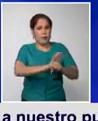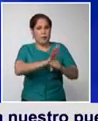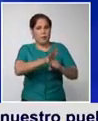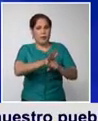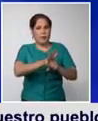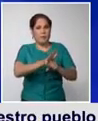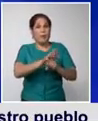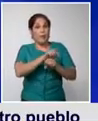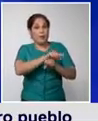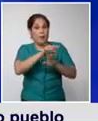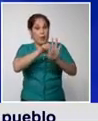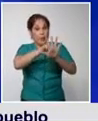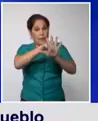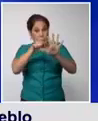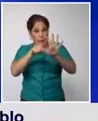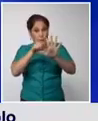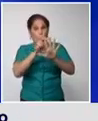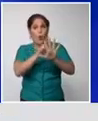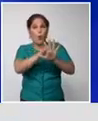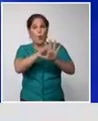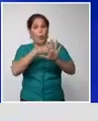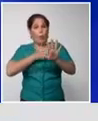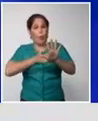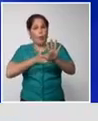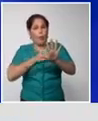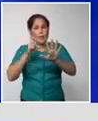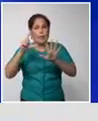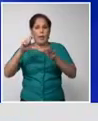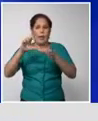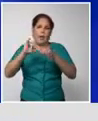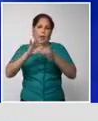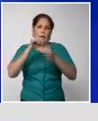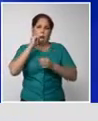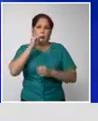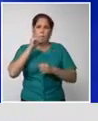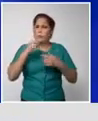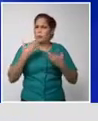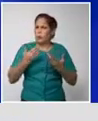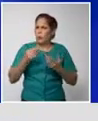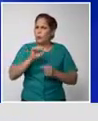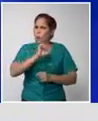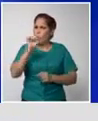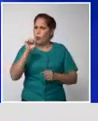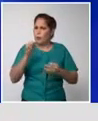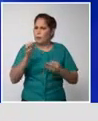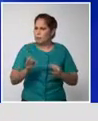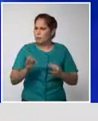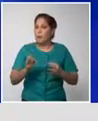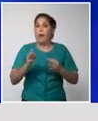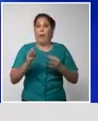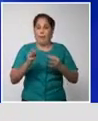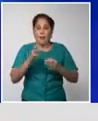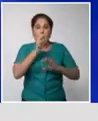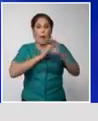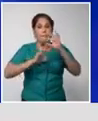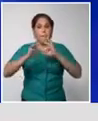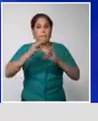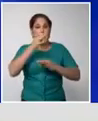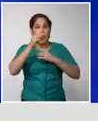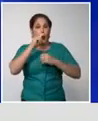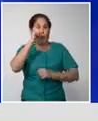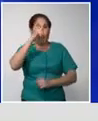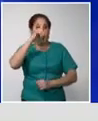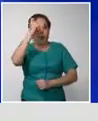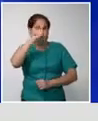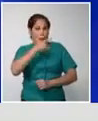De ellos 2 pertenecen al Centro de Ingeniería Genética y Biotecnología, CIGB. Mucho se habla de Abdala, hemos